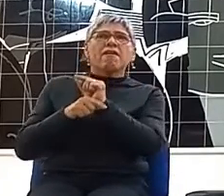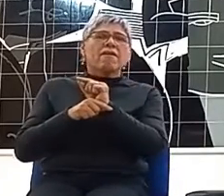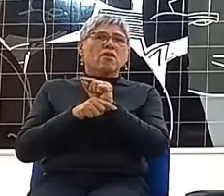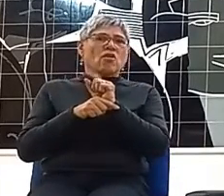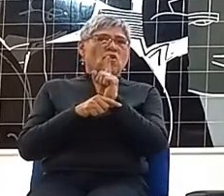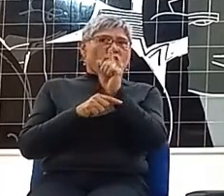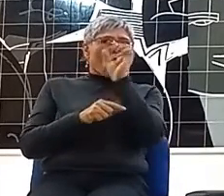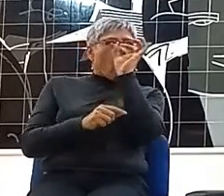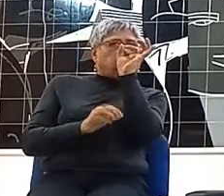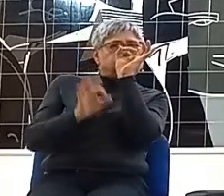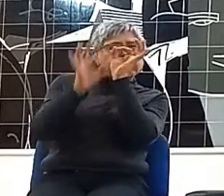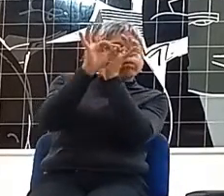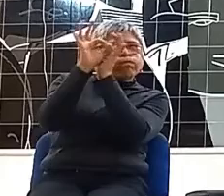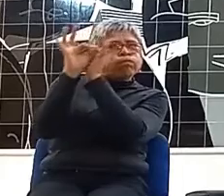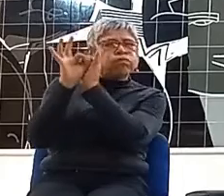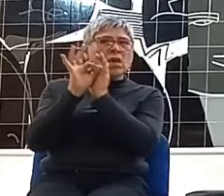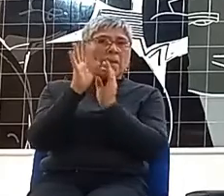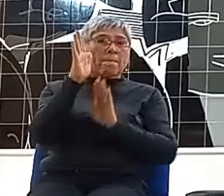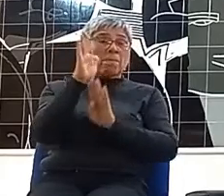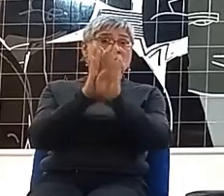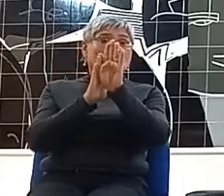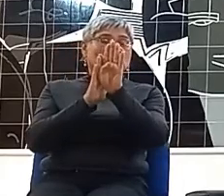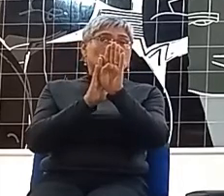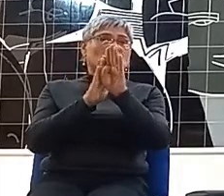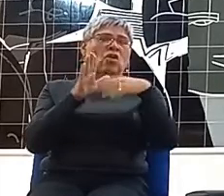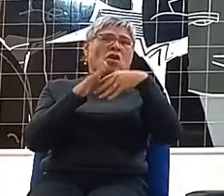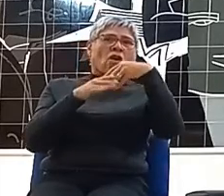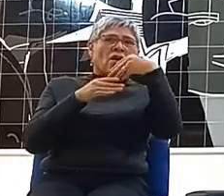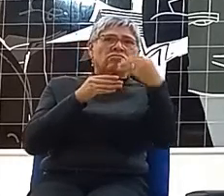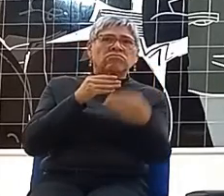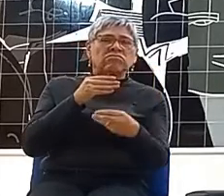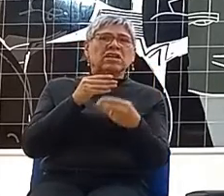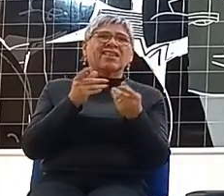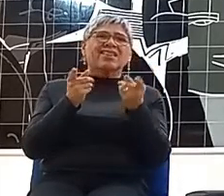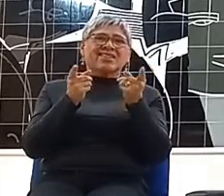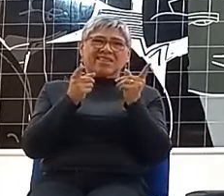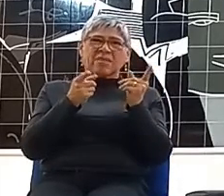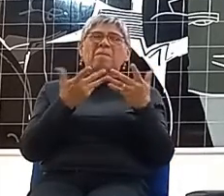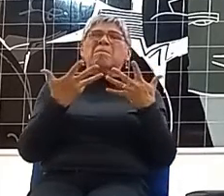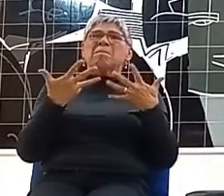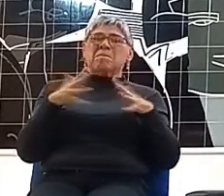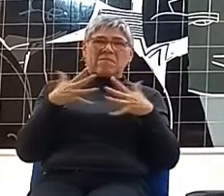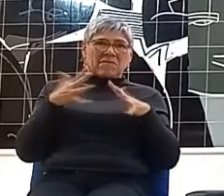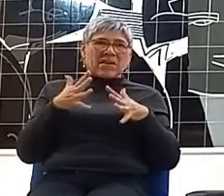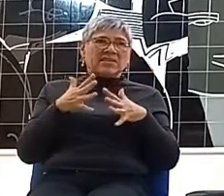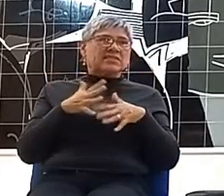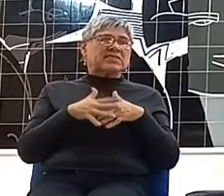del progreso, su extinción pareciera inminente.